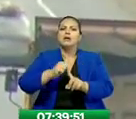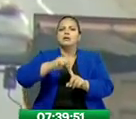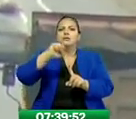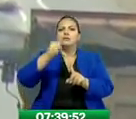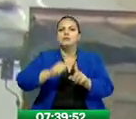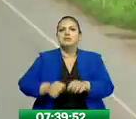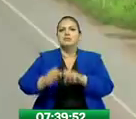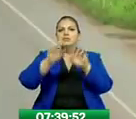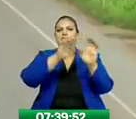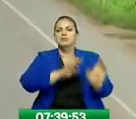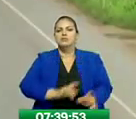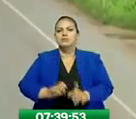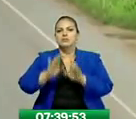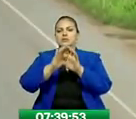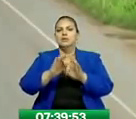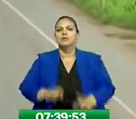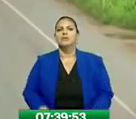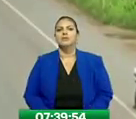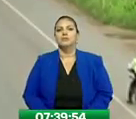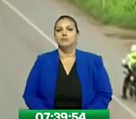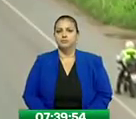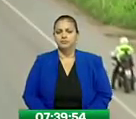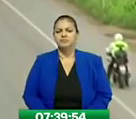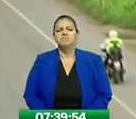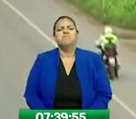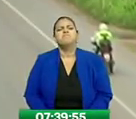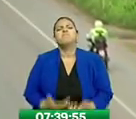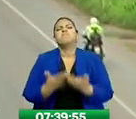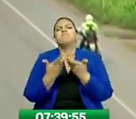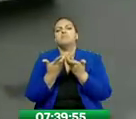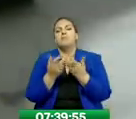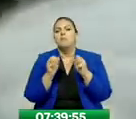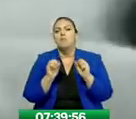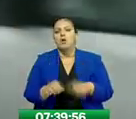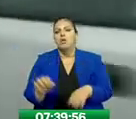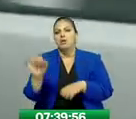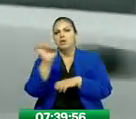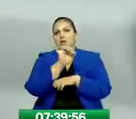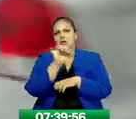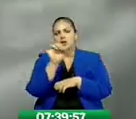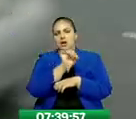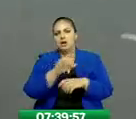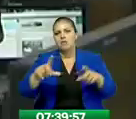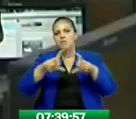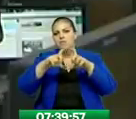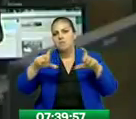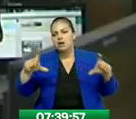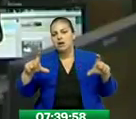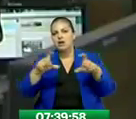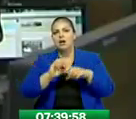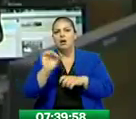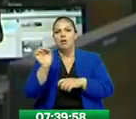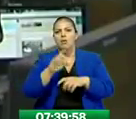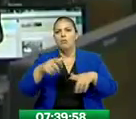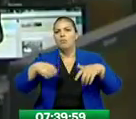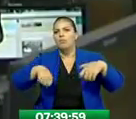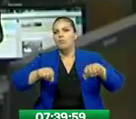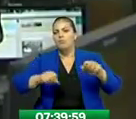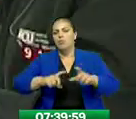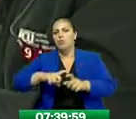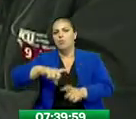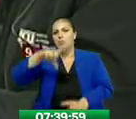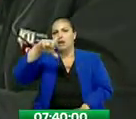denominado Checkpoint, el cual permitirá identificar placas de vehículos o motocicletas que son utilizadas para cometer